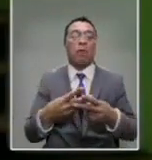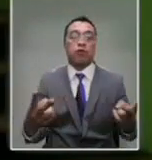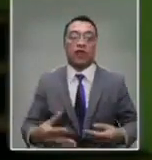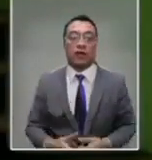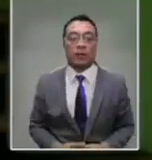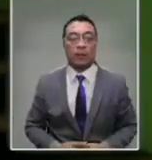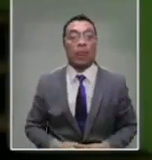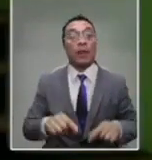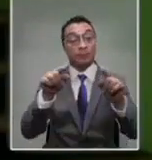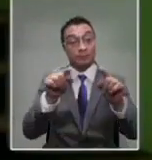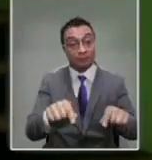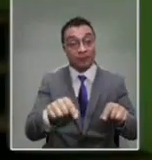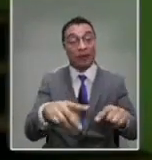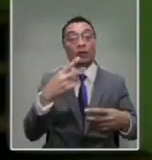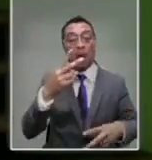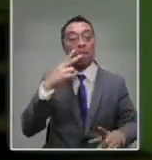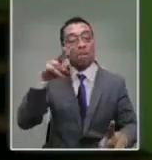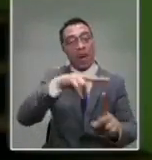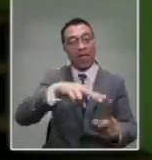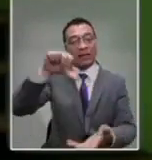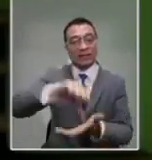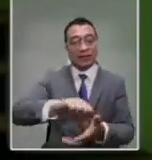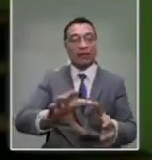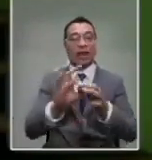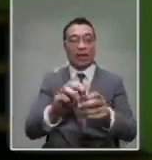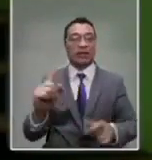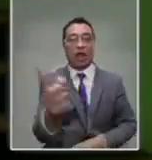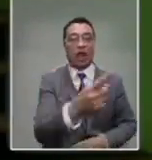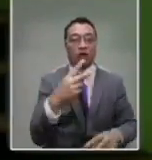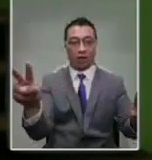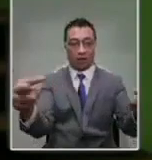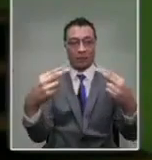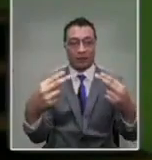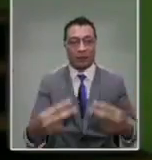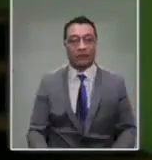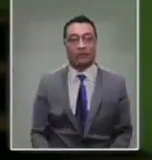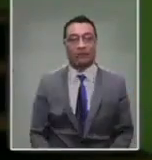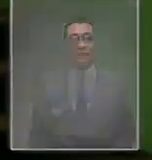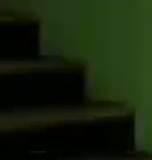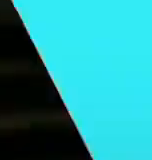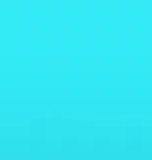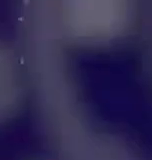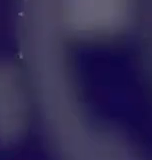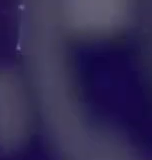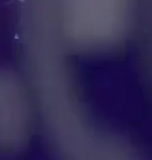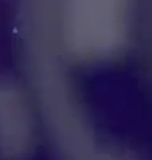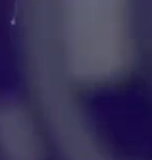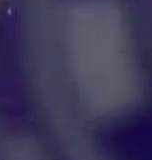políticas públicas. Esto ha sido Mirada Central. Gracias a todos por su sintonía.